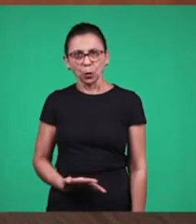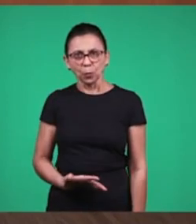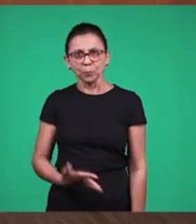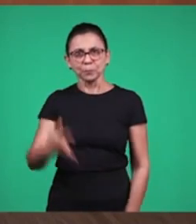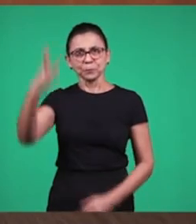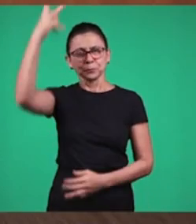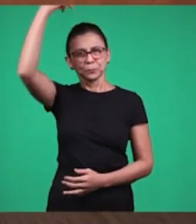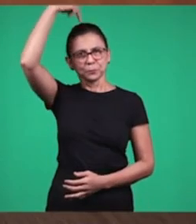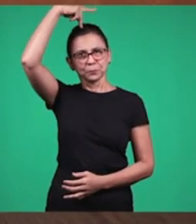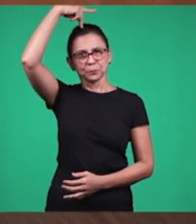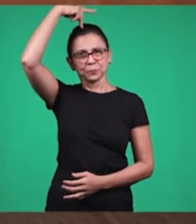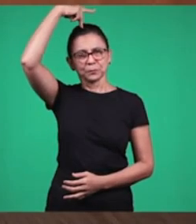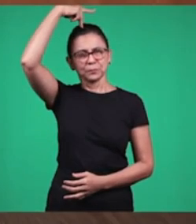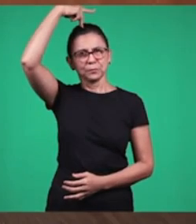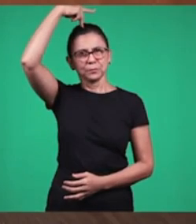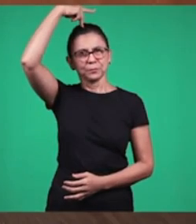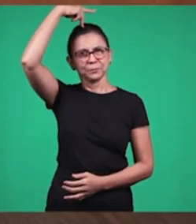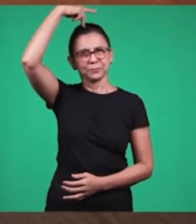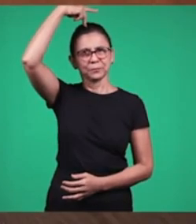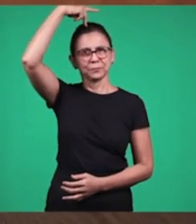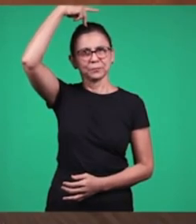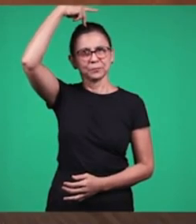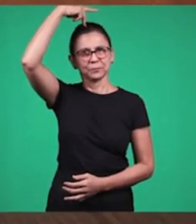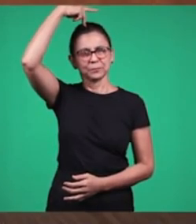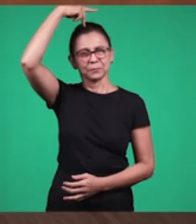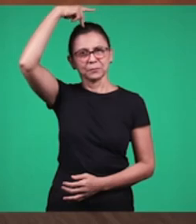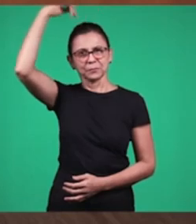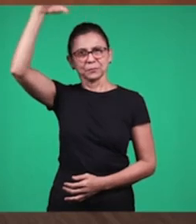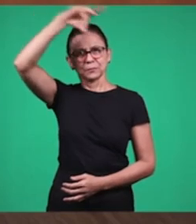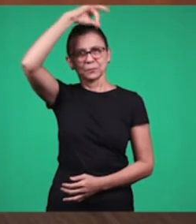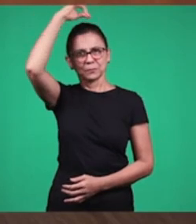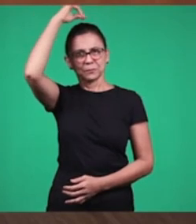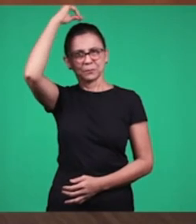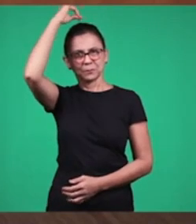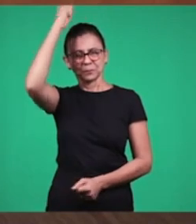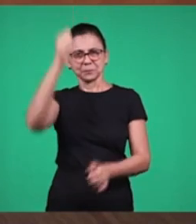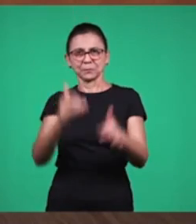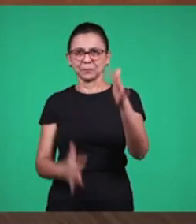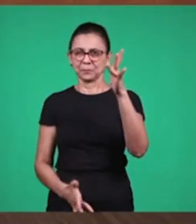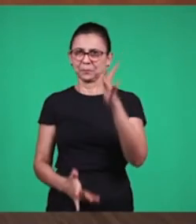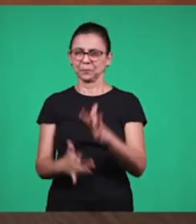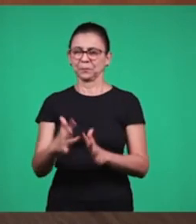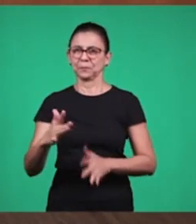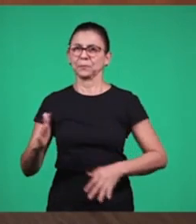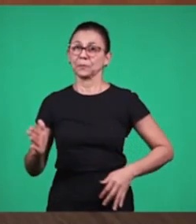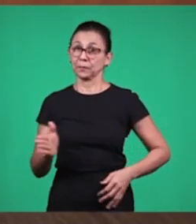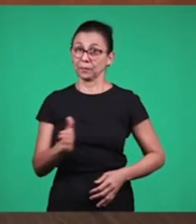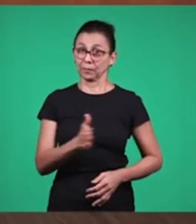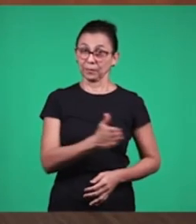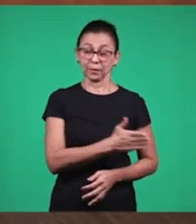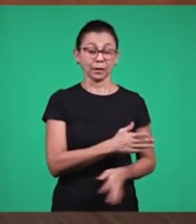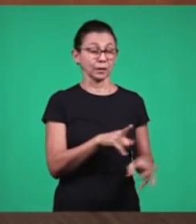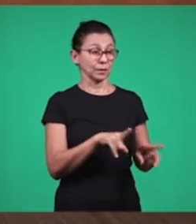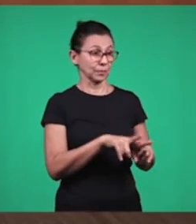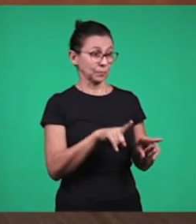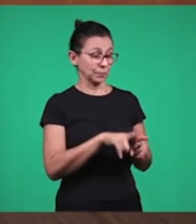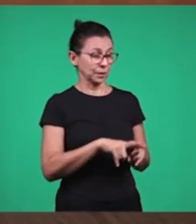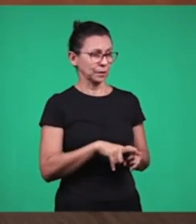el derramamiento del Espíritu Santo. Sí, incluso porque cuando el Señor Jesús